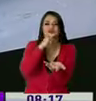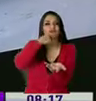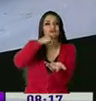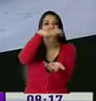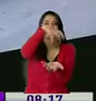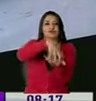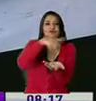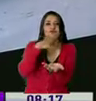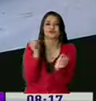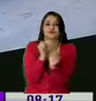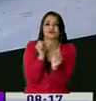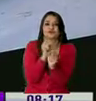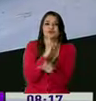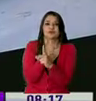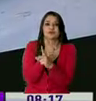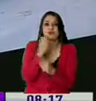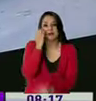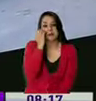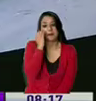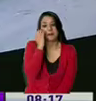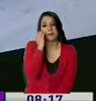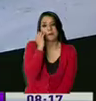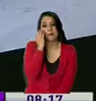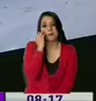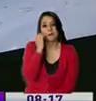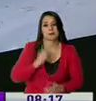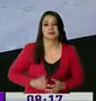puede tornar maravilloso. Buenos días, adelante.